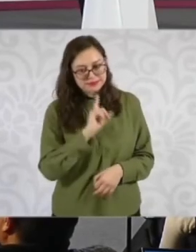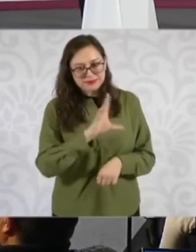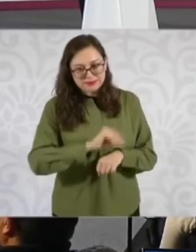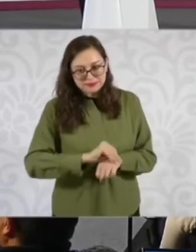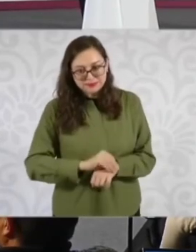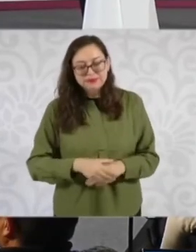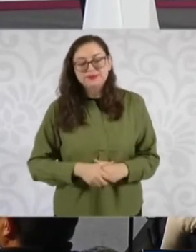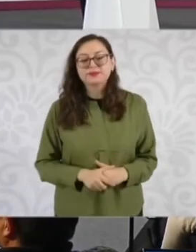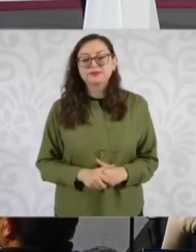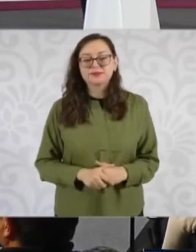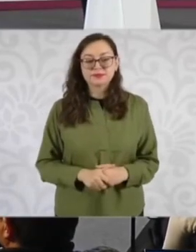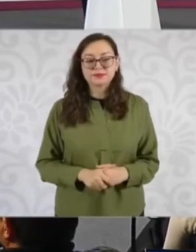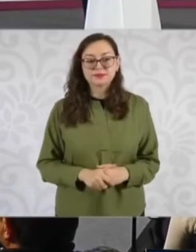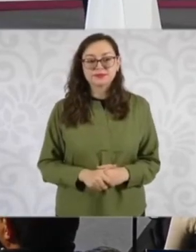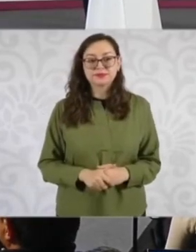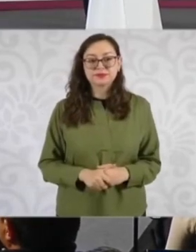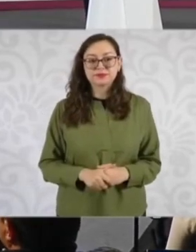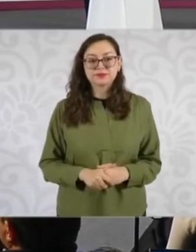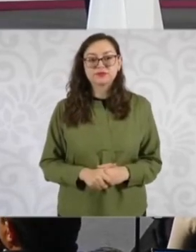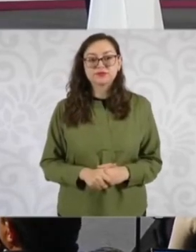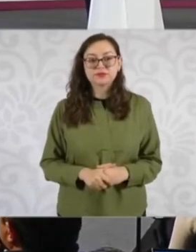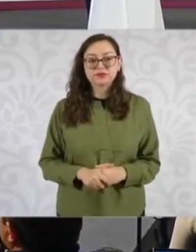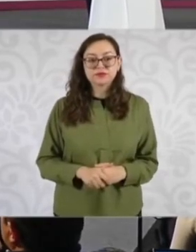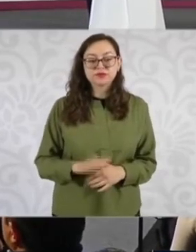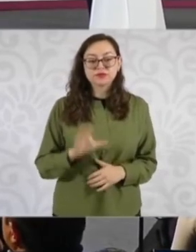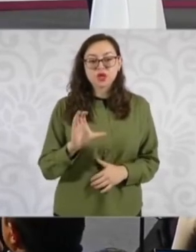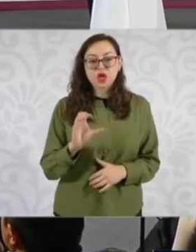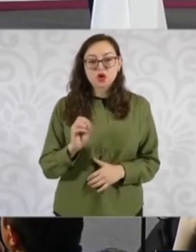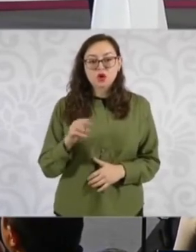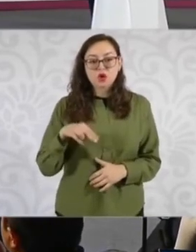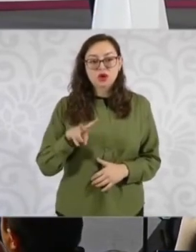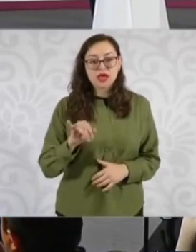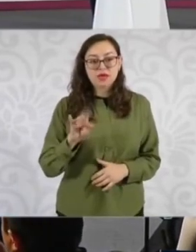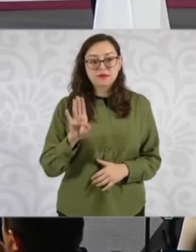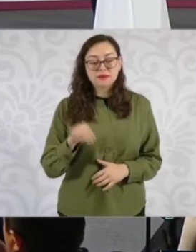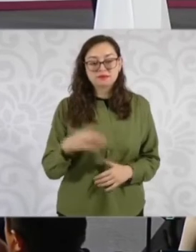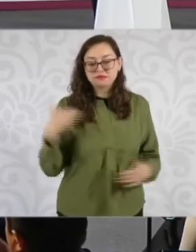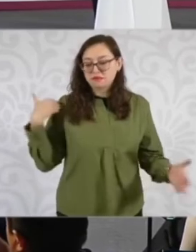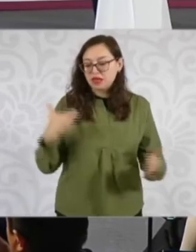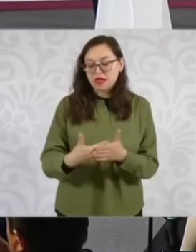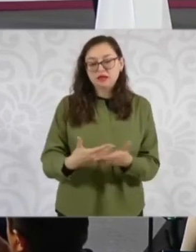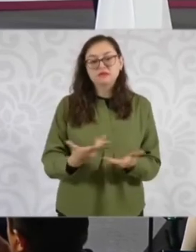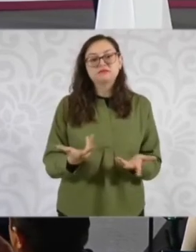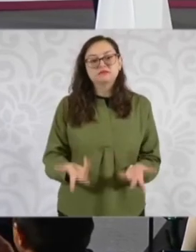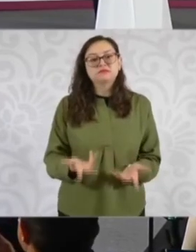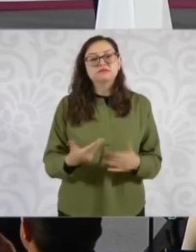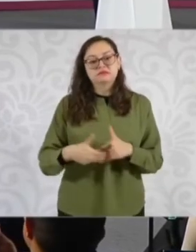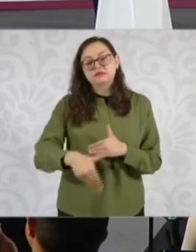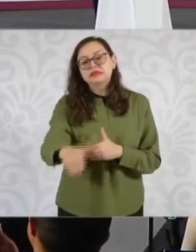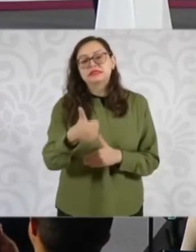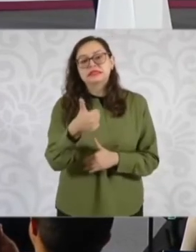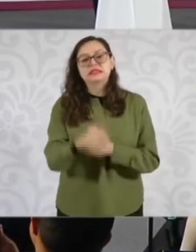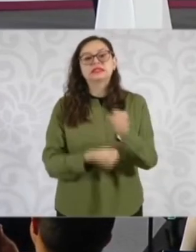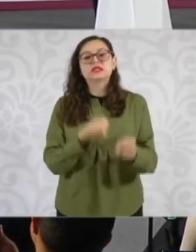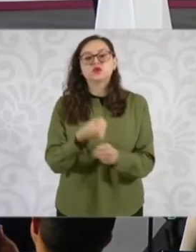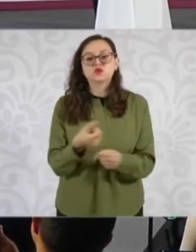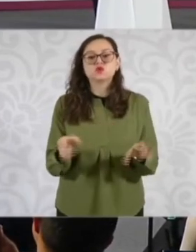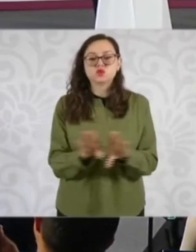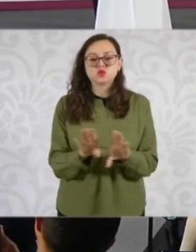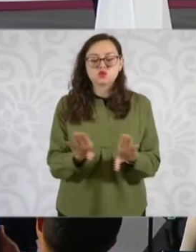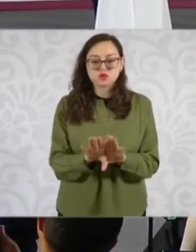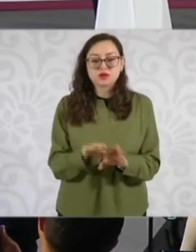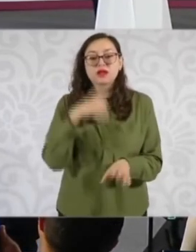En el caso de CONAVI, ¿qué vamos a hacer en los próximos 6 años? Vamos a construir